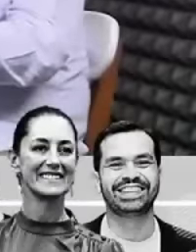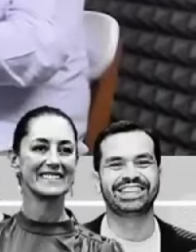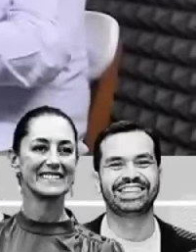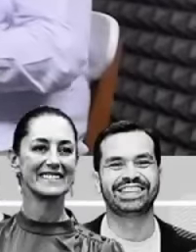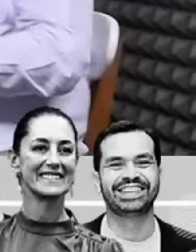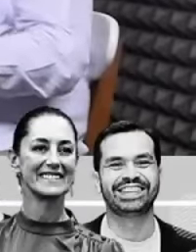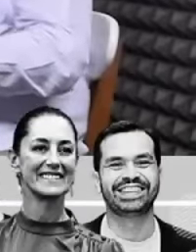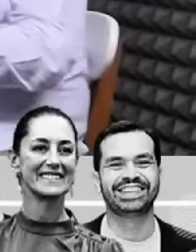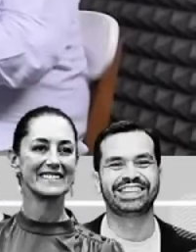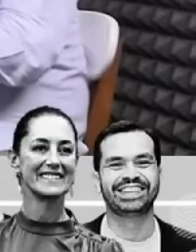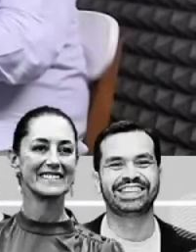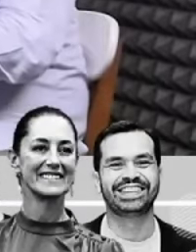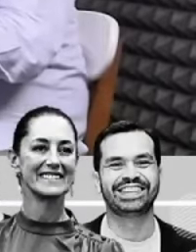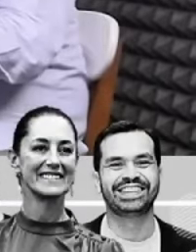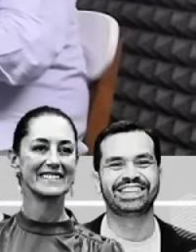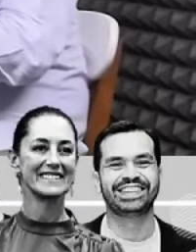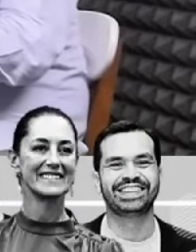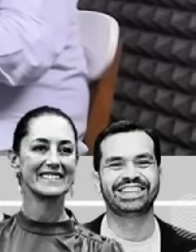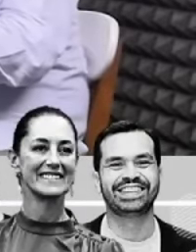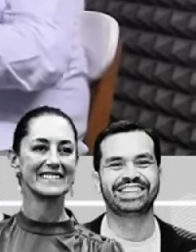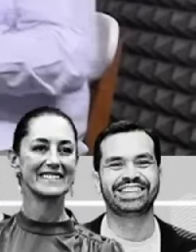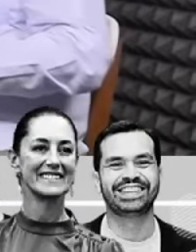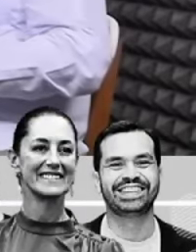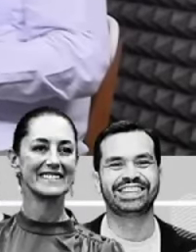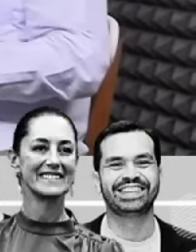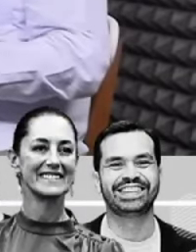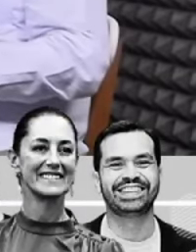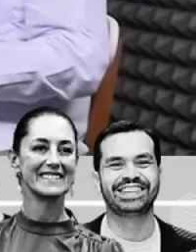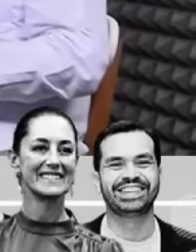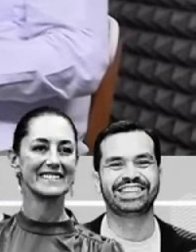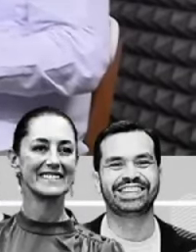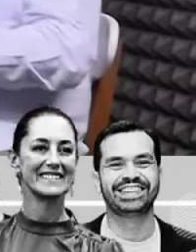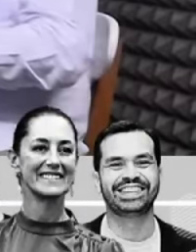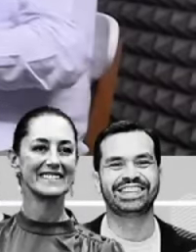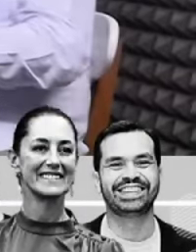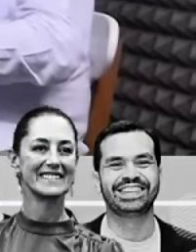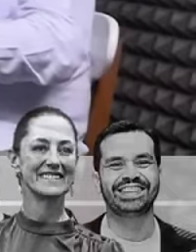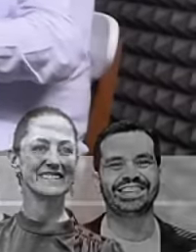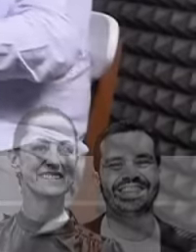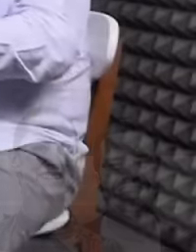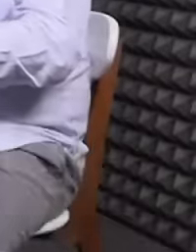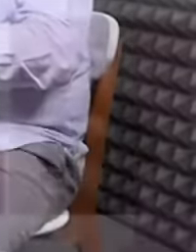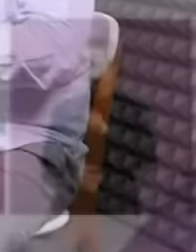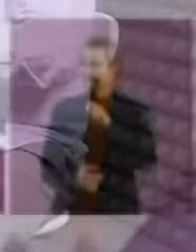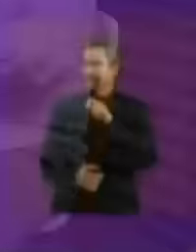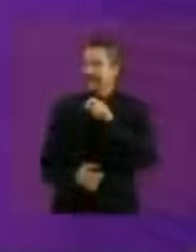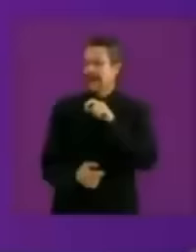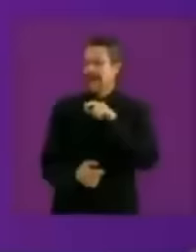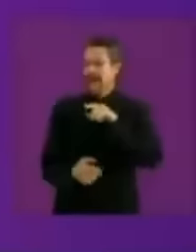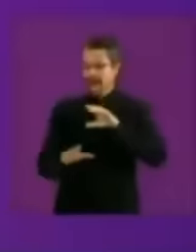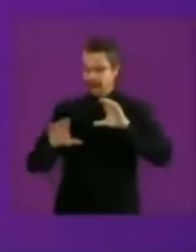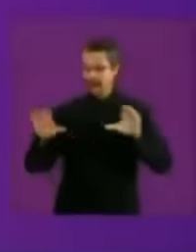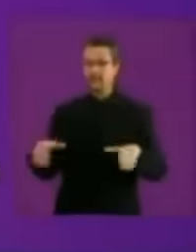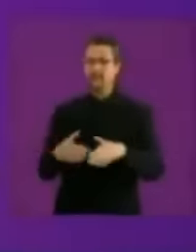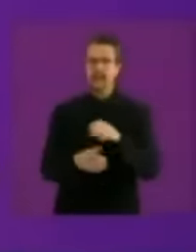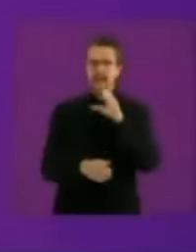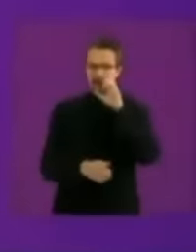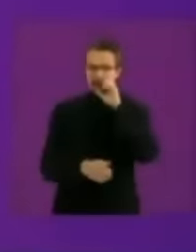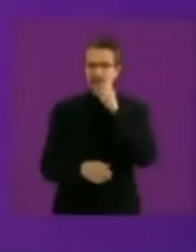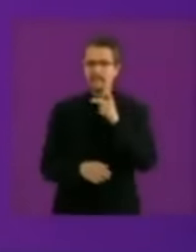Xóchitl Gálvez, por eso Claudia Sheinbaum tiene que decir, bueno, Xóchitl Gálvez se quiere robar hasta el